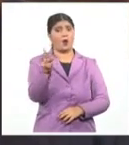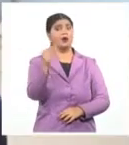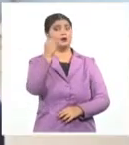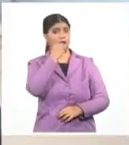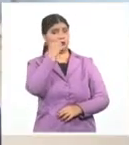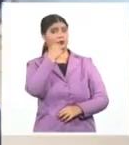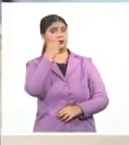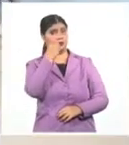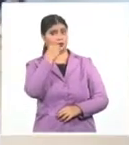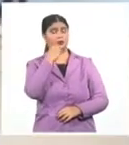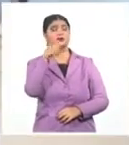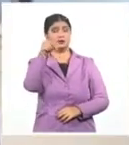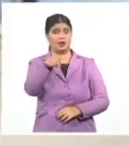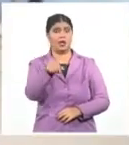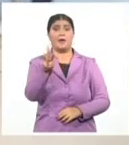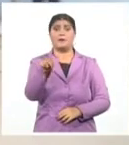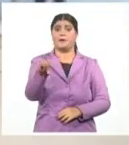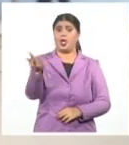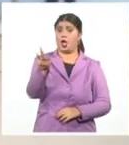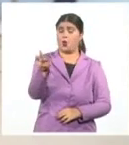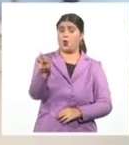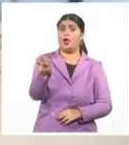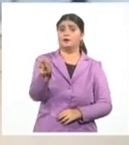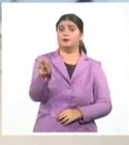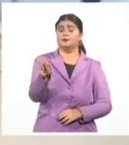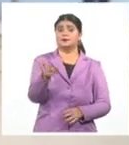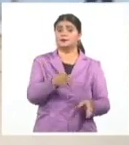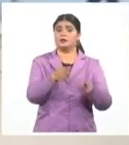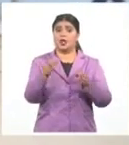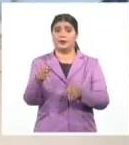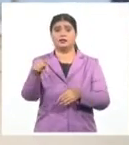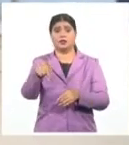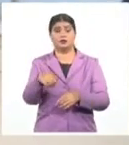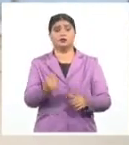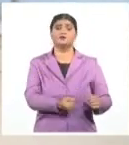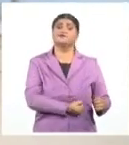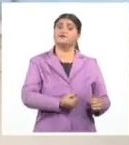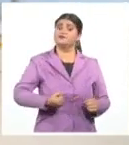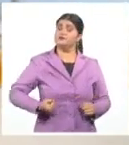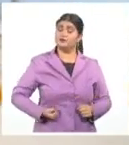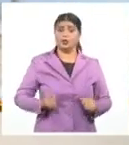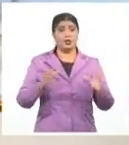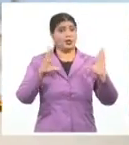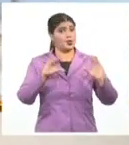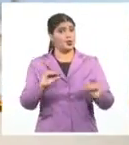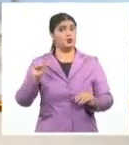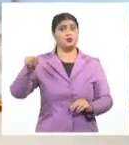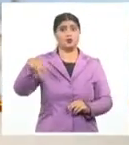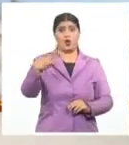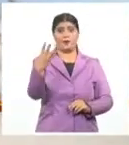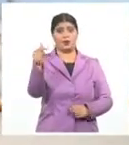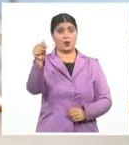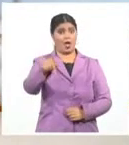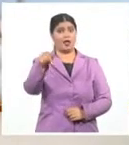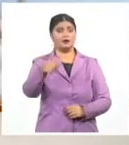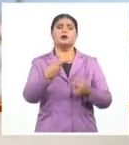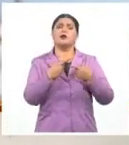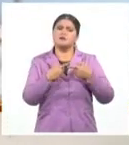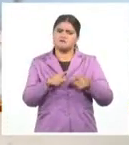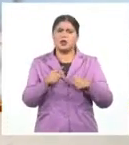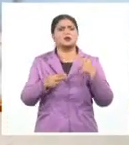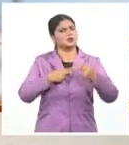al horario pico. Es verdad que es un poco de sacrificio que hay que hacer, porque hay que meterse la noche, la madrugada entera aquí, pero bueno, se hace. Es